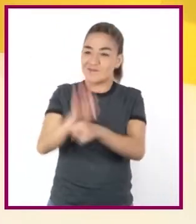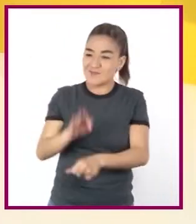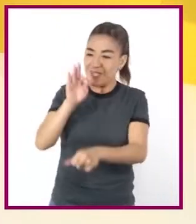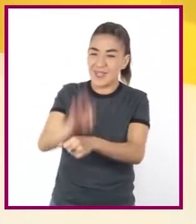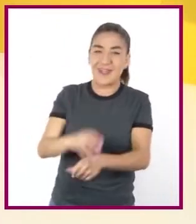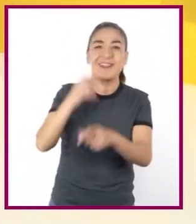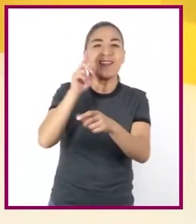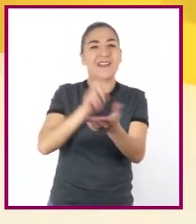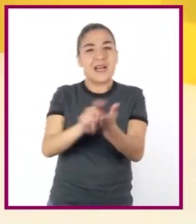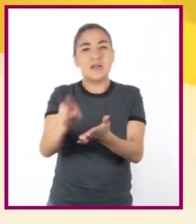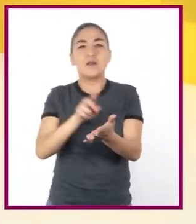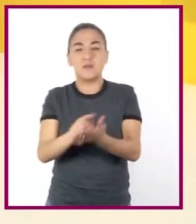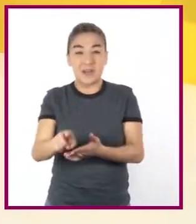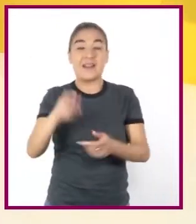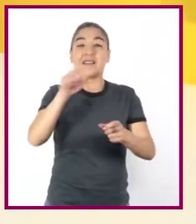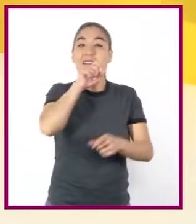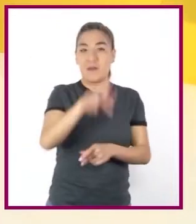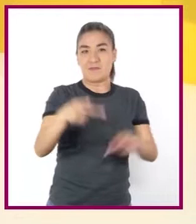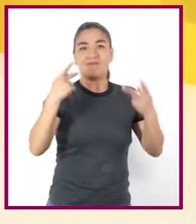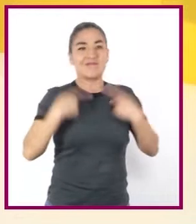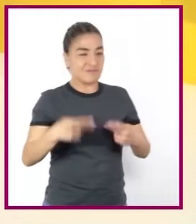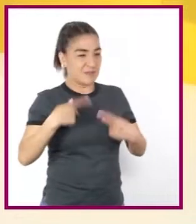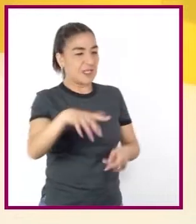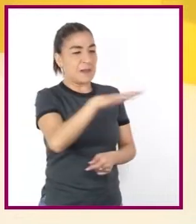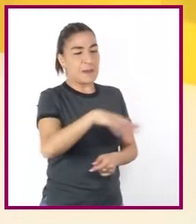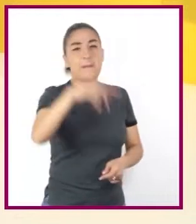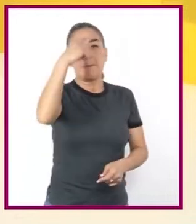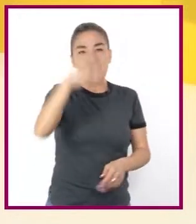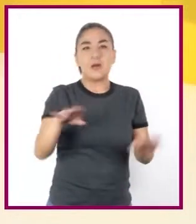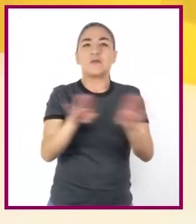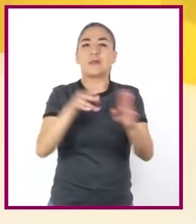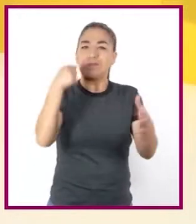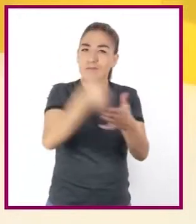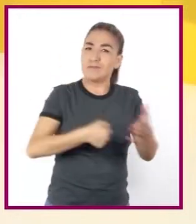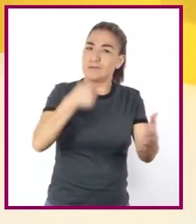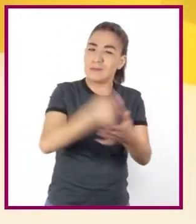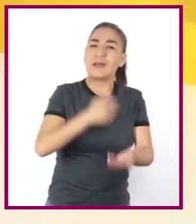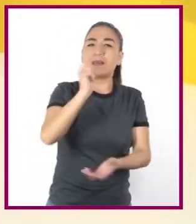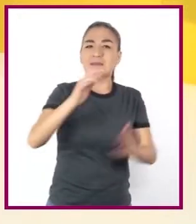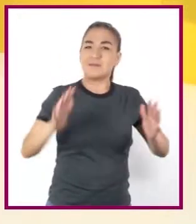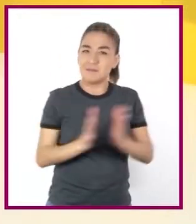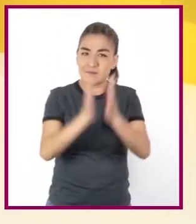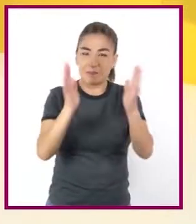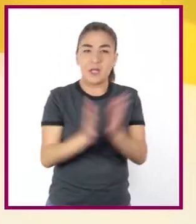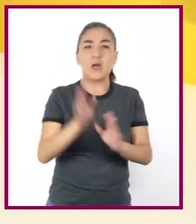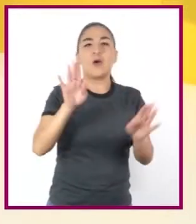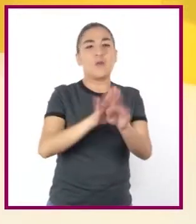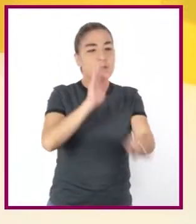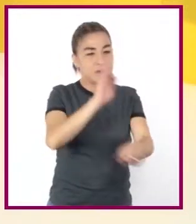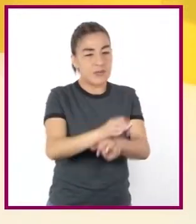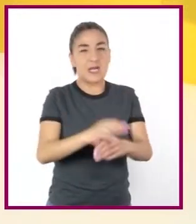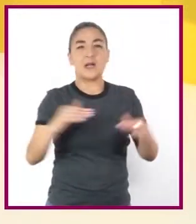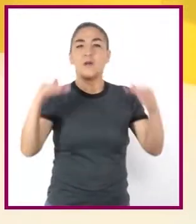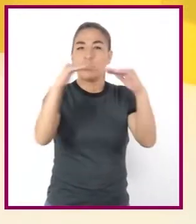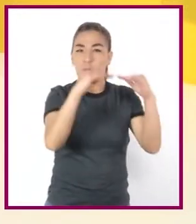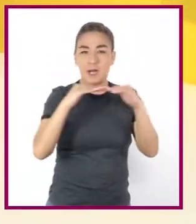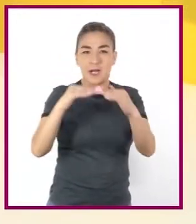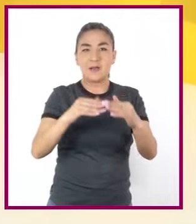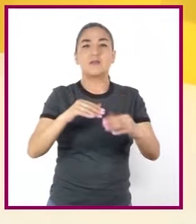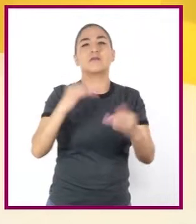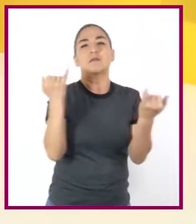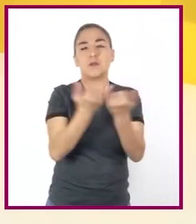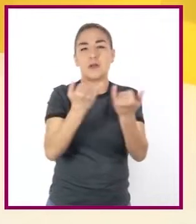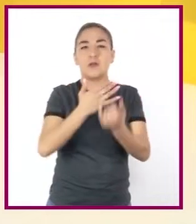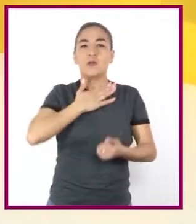también han existido personas que dedicaron su vida a participar en la defensa de la igualdad, la equidad y la